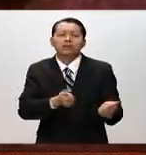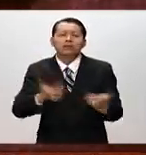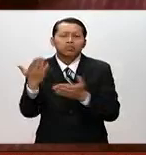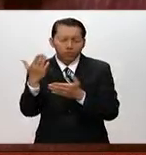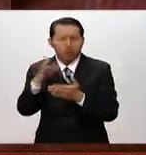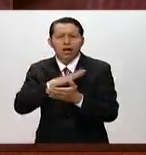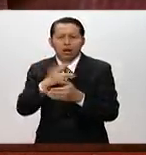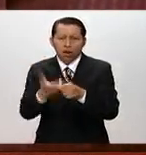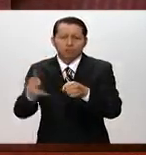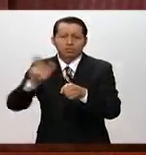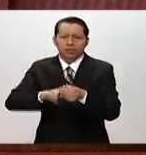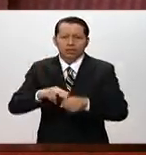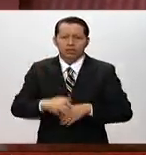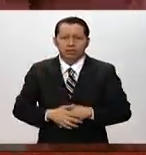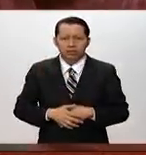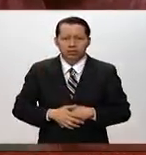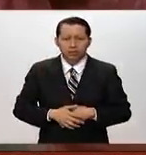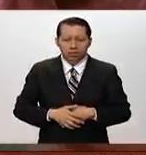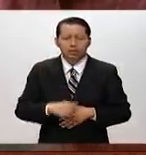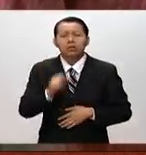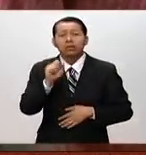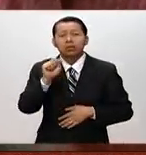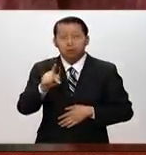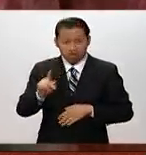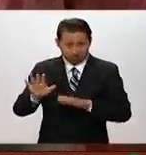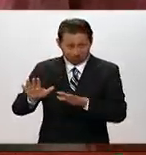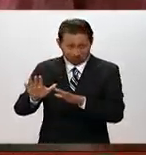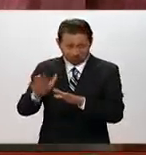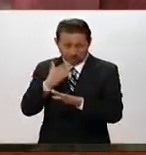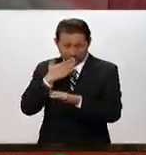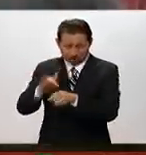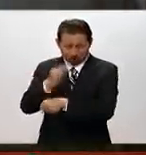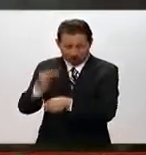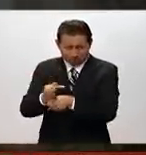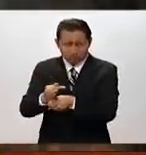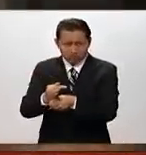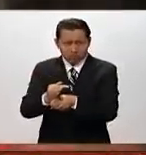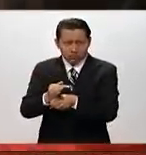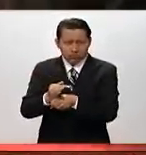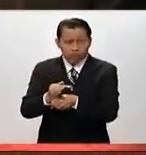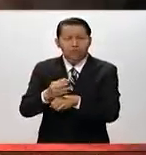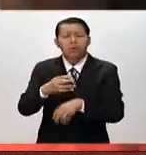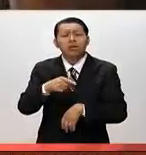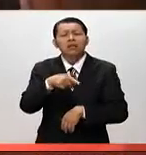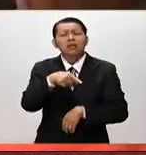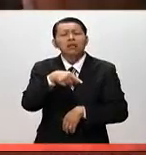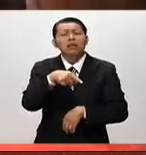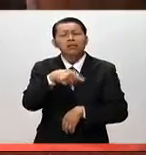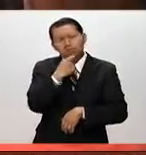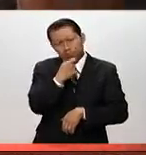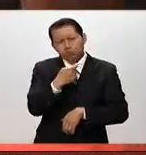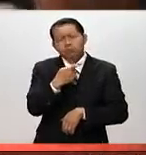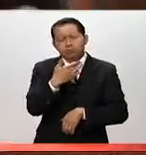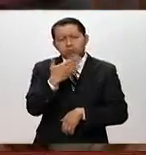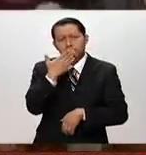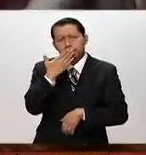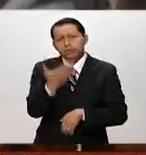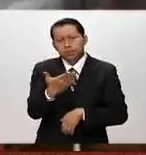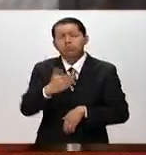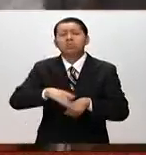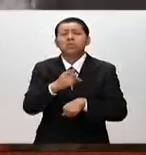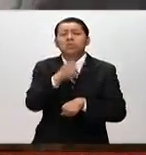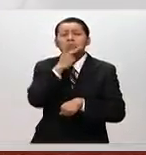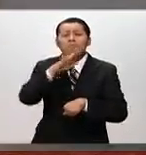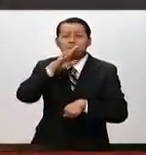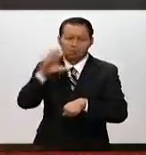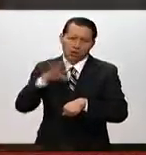hospital. ¿Están estables? Sí. ¿Papás? Ya lo revisaron. Ajá, él está bien. Lo que pasa es que sus papás están